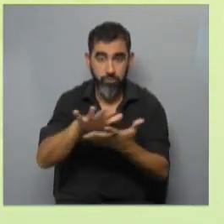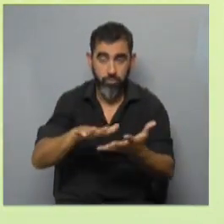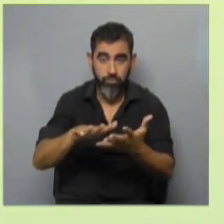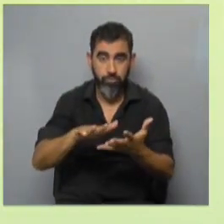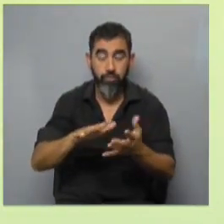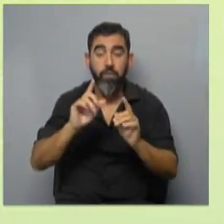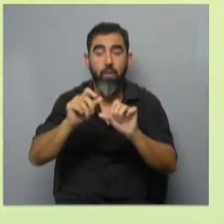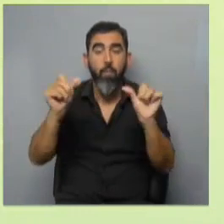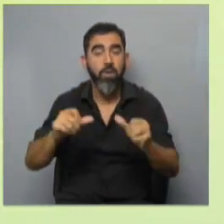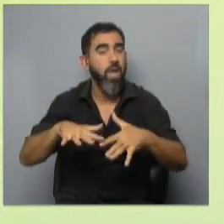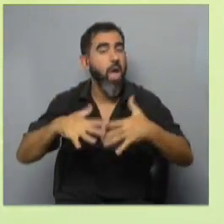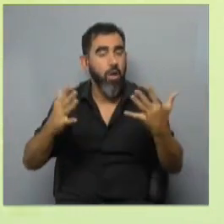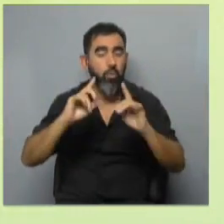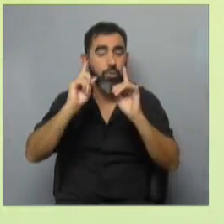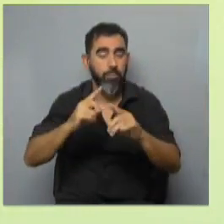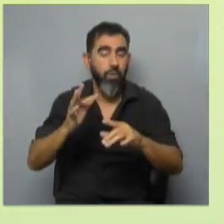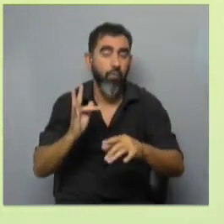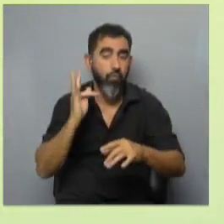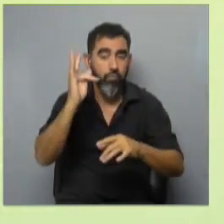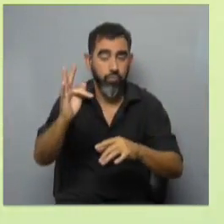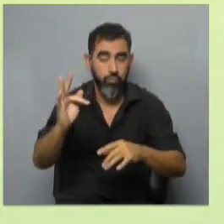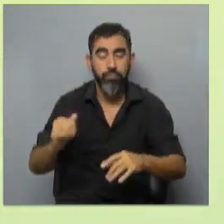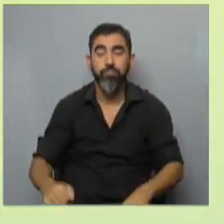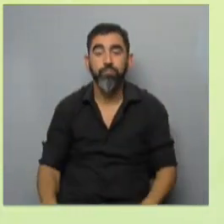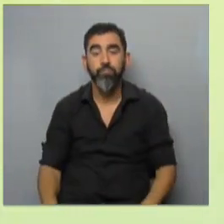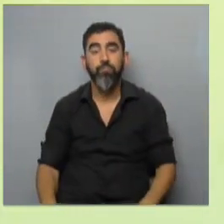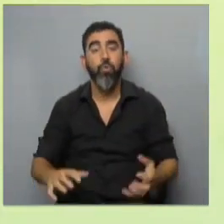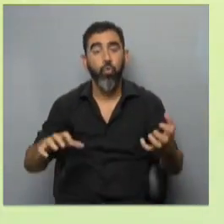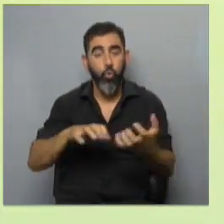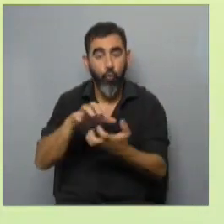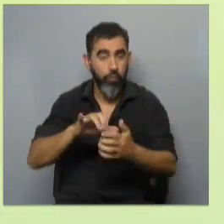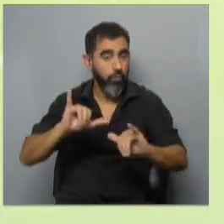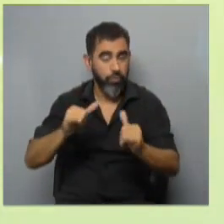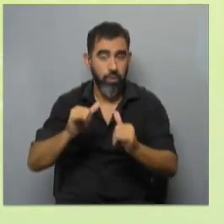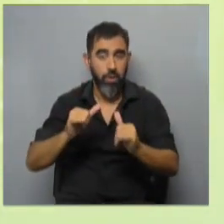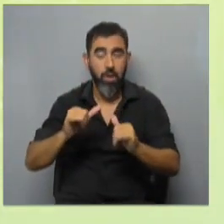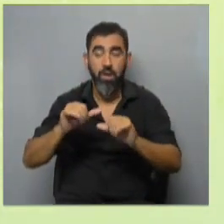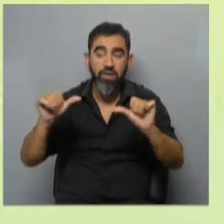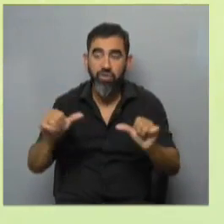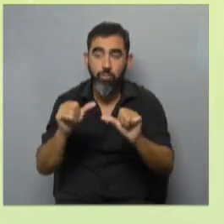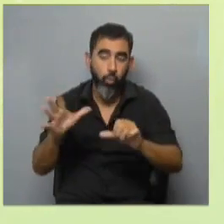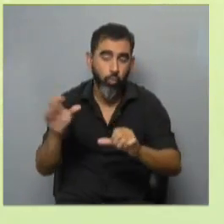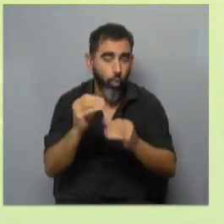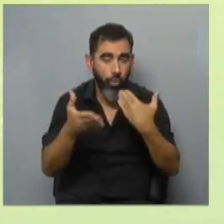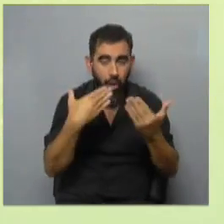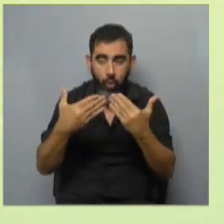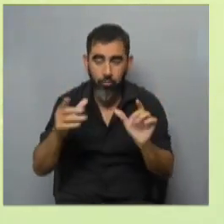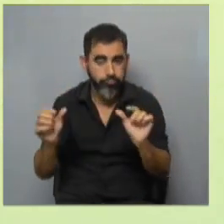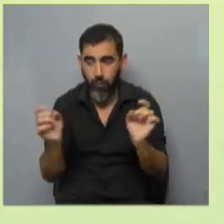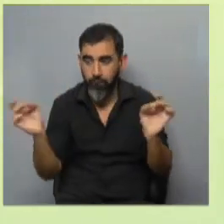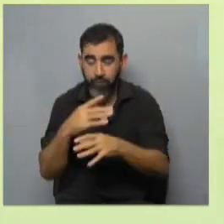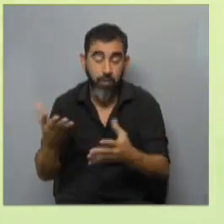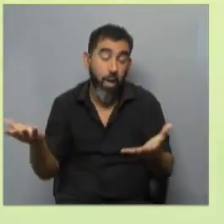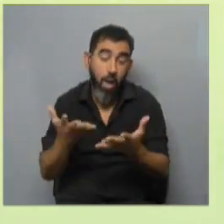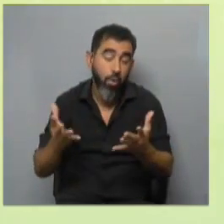va a tomar medidas posteriores a esto no sea el conflicto ya está marcado agotamos todas las instancias de diálogos y bueno si ahora